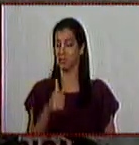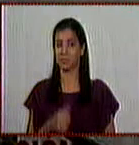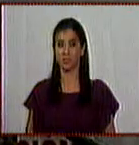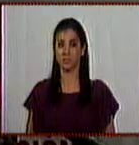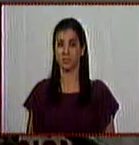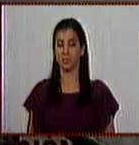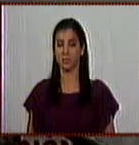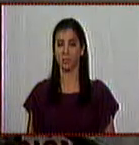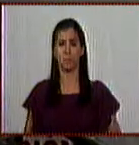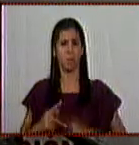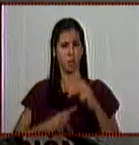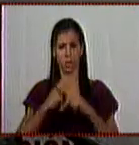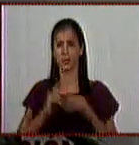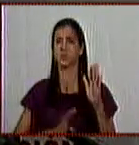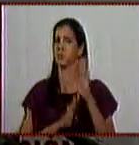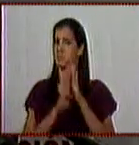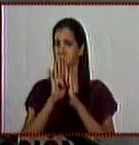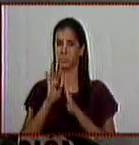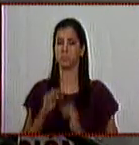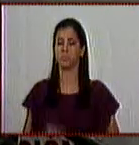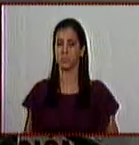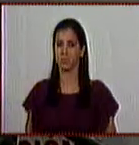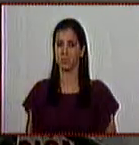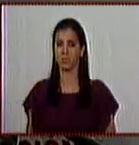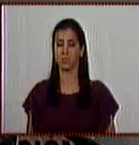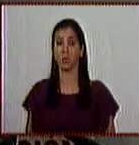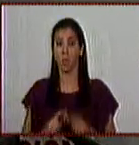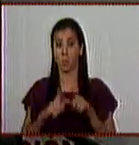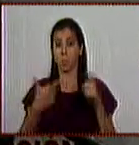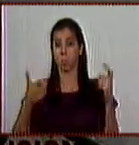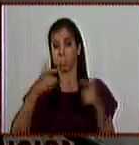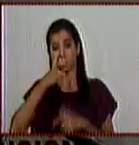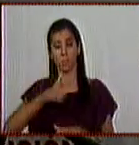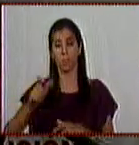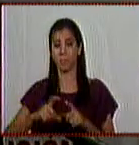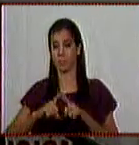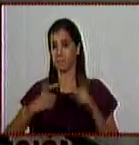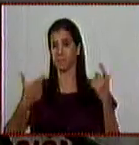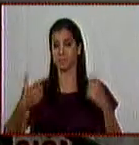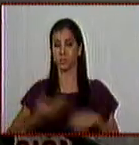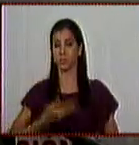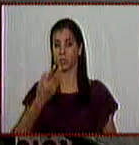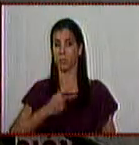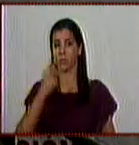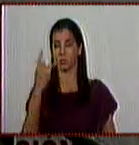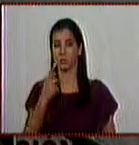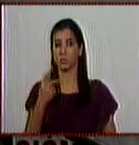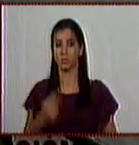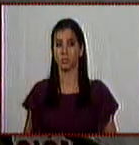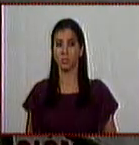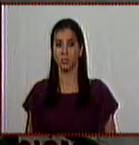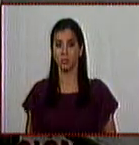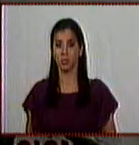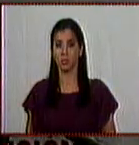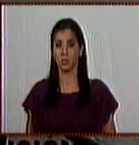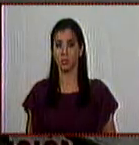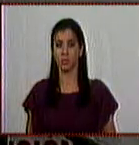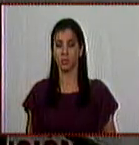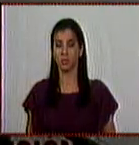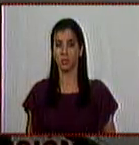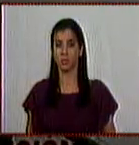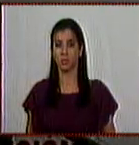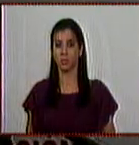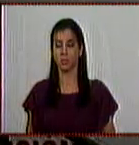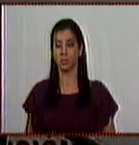ciudades mayor densidad poblacional de importancia política de peso económico para la unidad de la